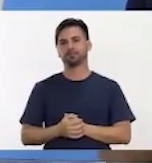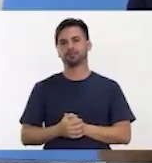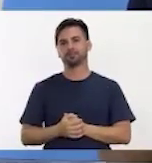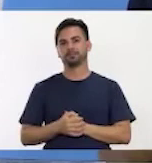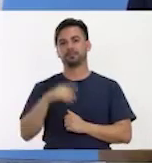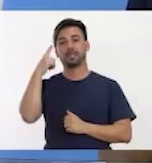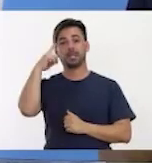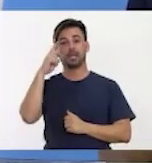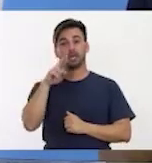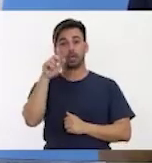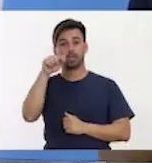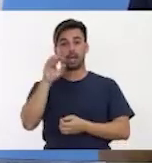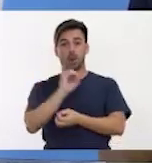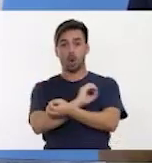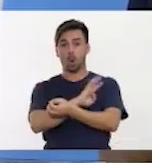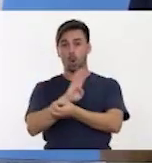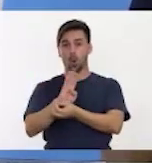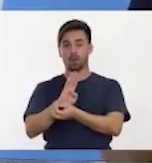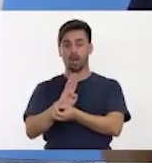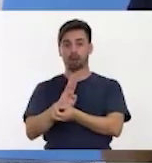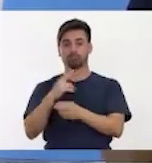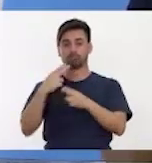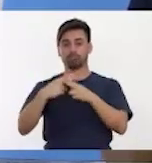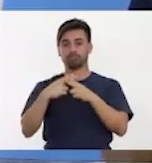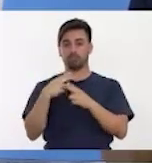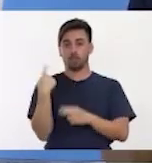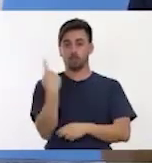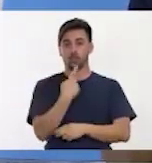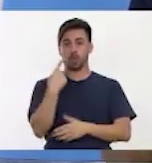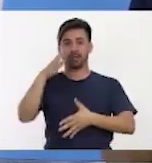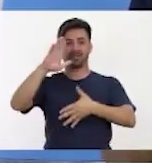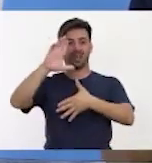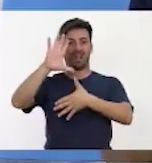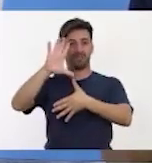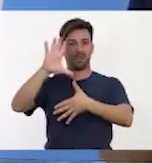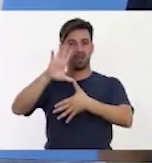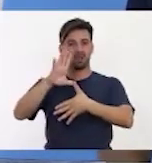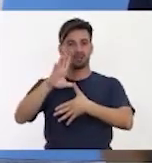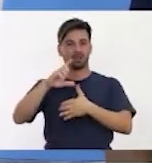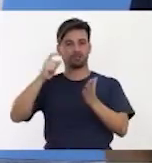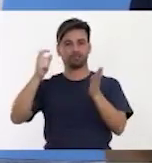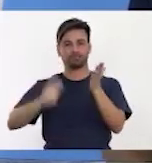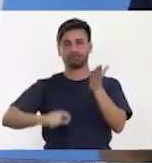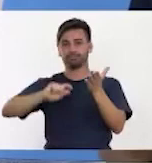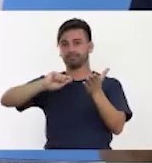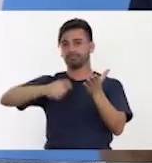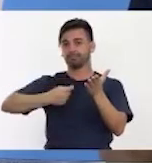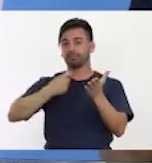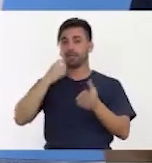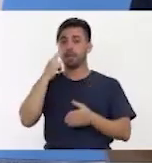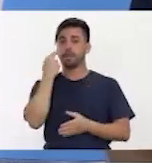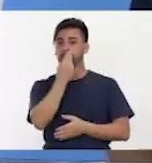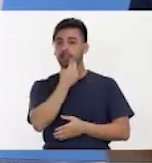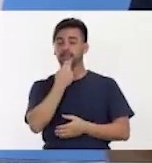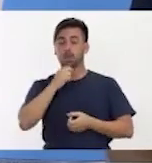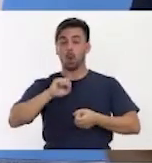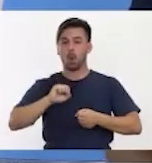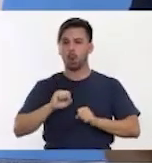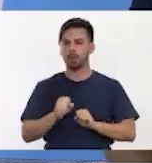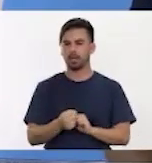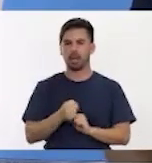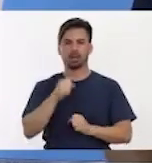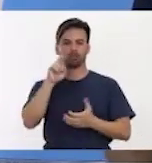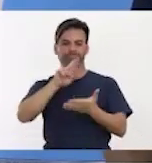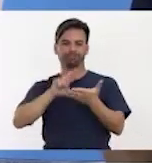Recordarle que esta obra, Nuestra América, es de obligatoria consulta. Para poder comprender la situación de